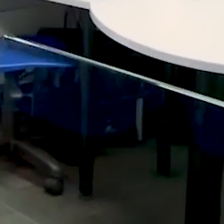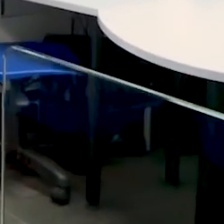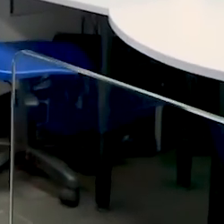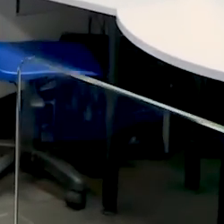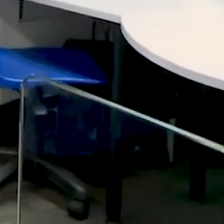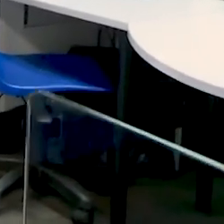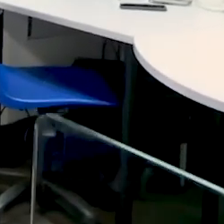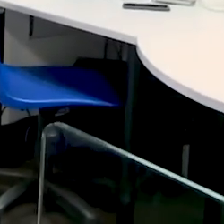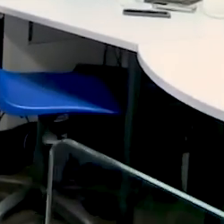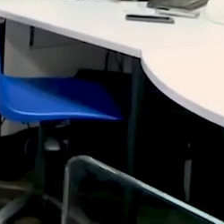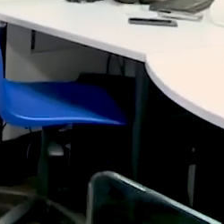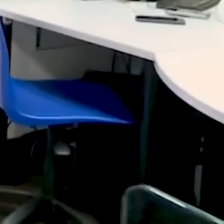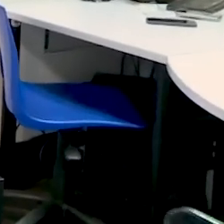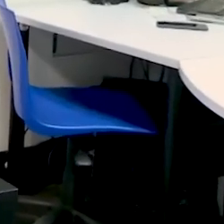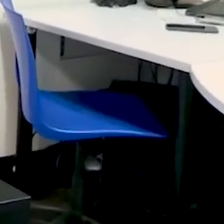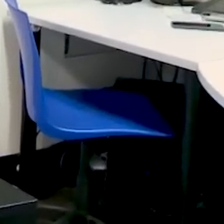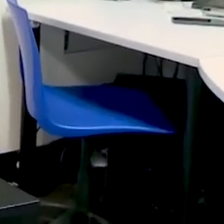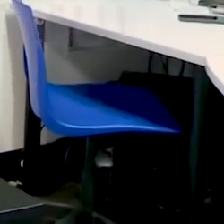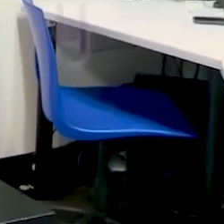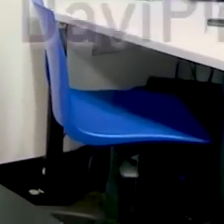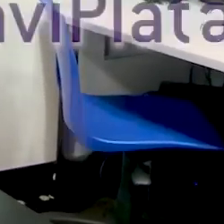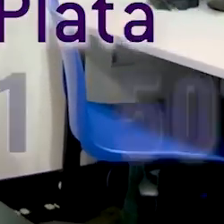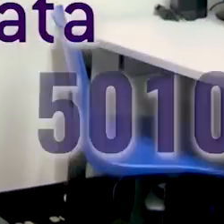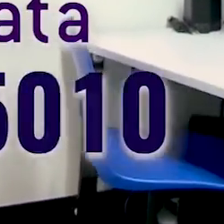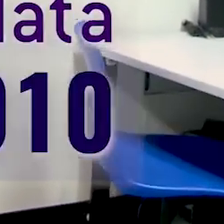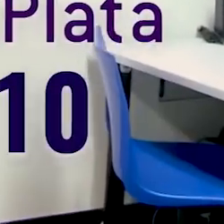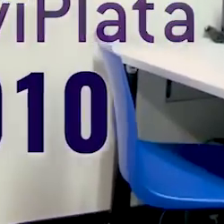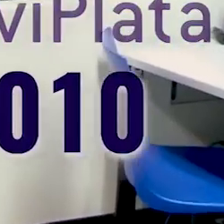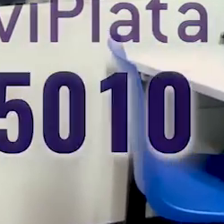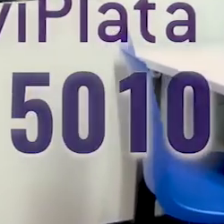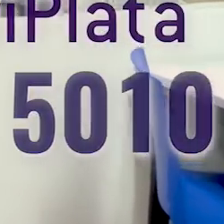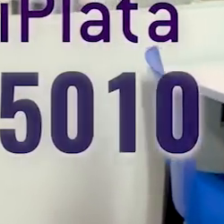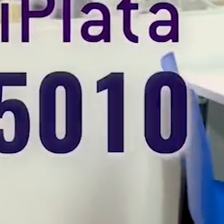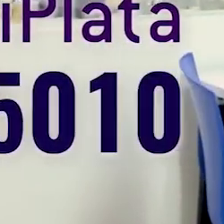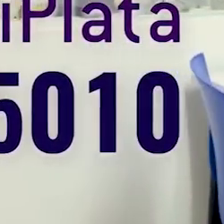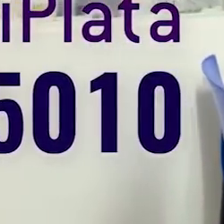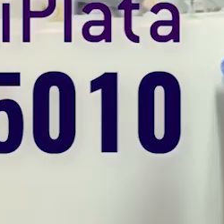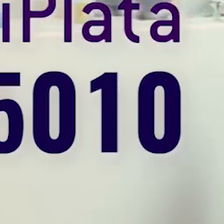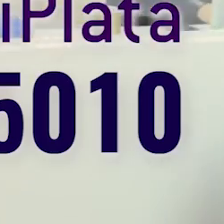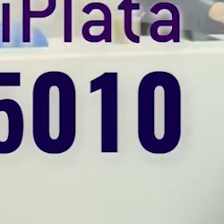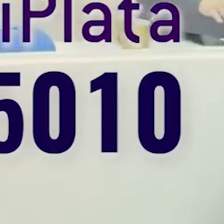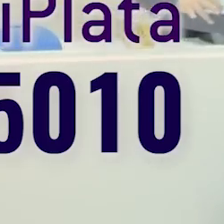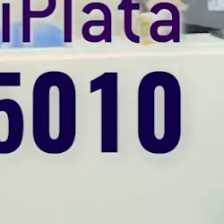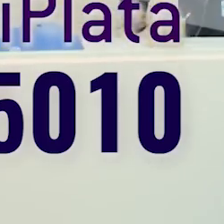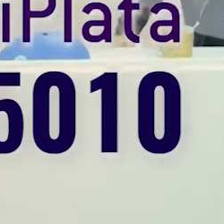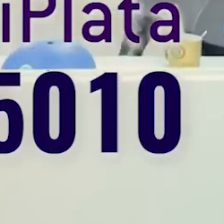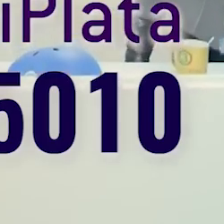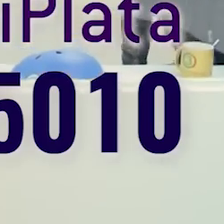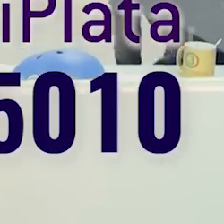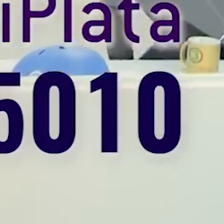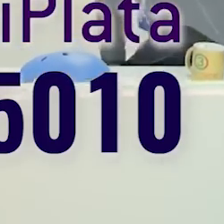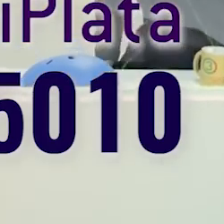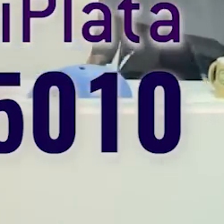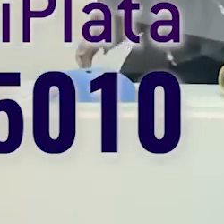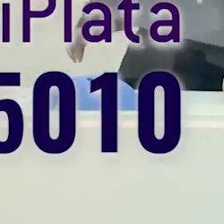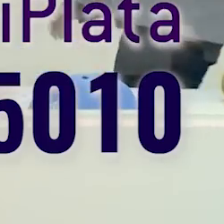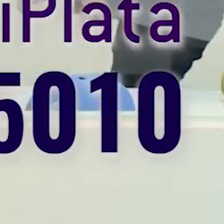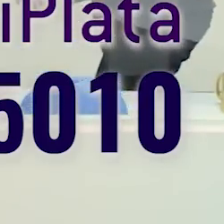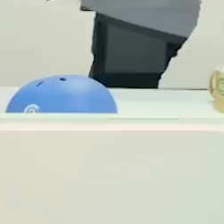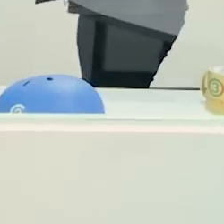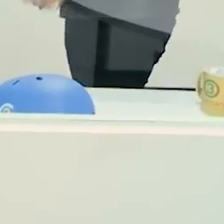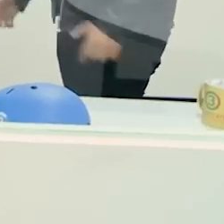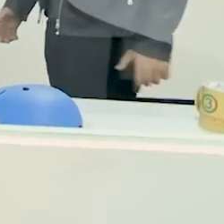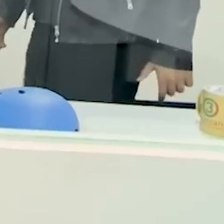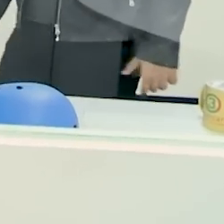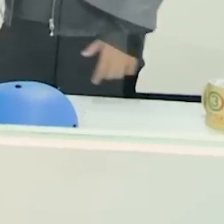día. Gracias a sus aportes a nuestras líneas Nequi y Davi Plata, podremos seguir llegándole a millones de colombianos la